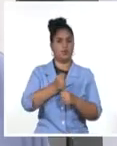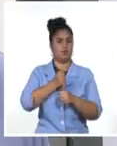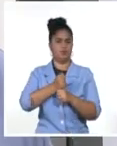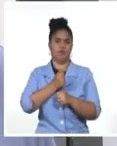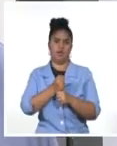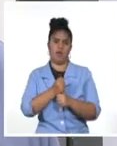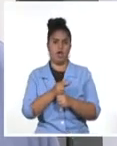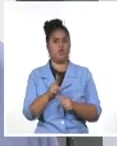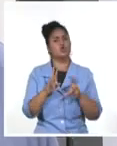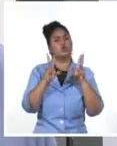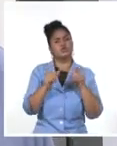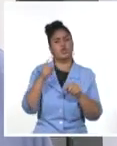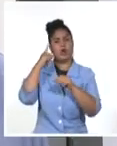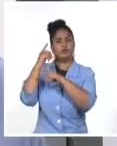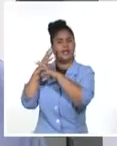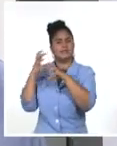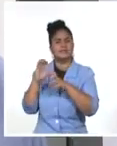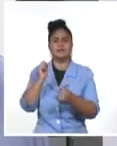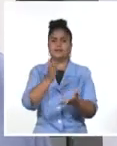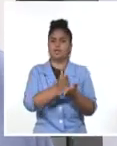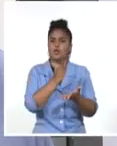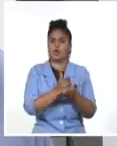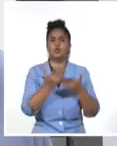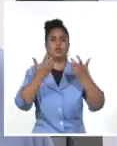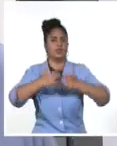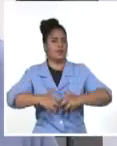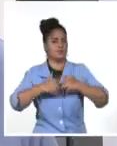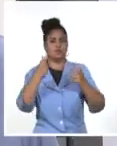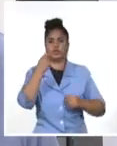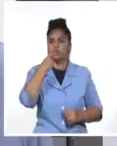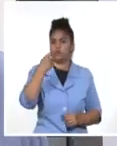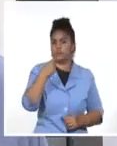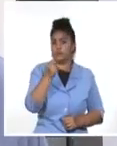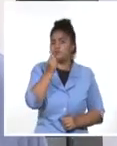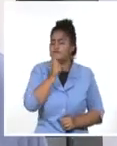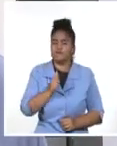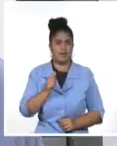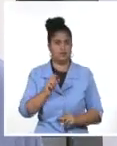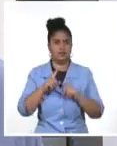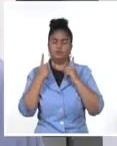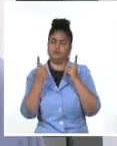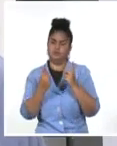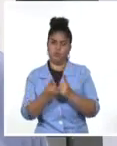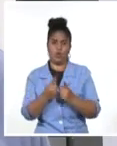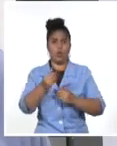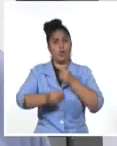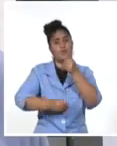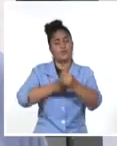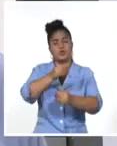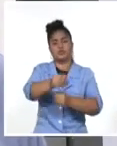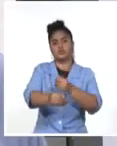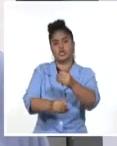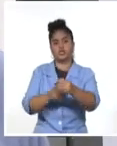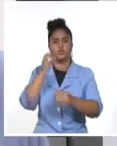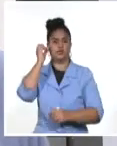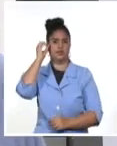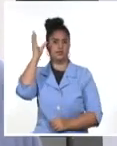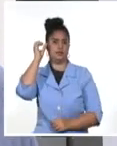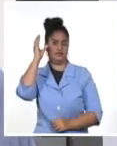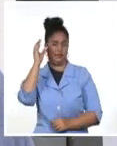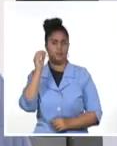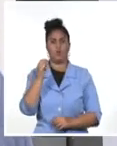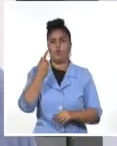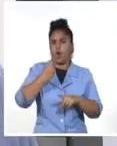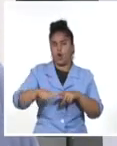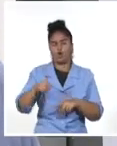de resultados para productos innovadores o para modificaciones en el mismo proceso de elaboración de